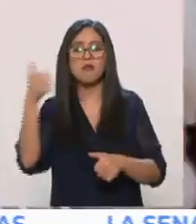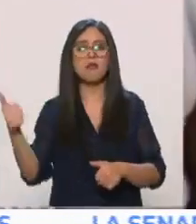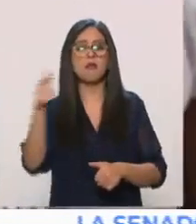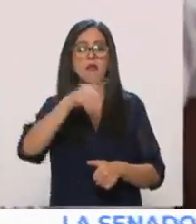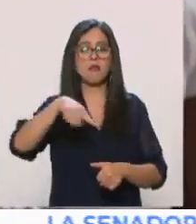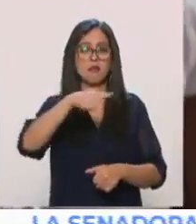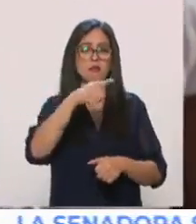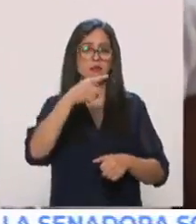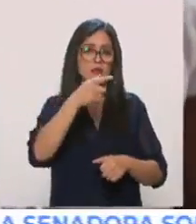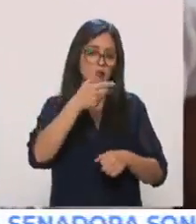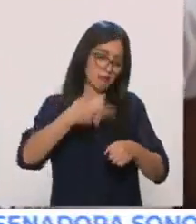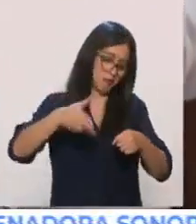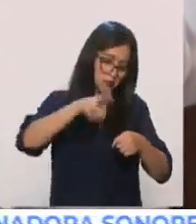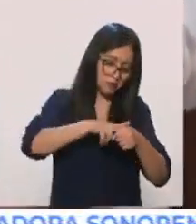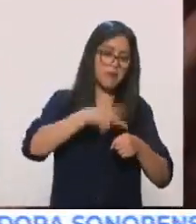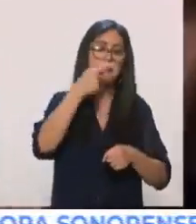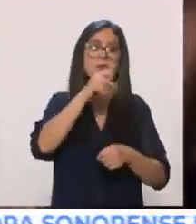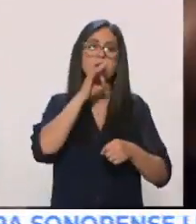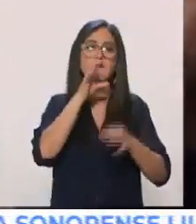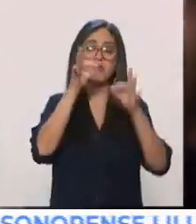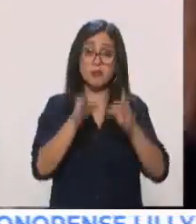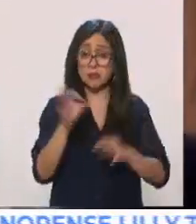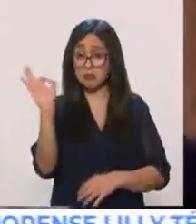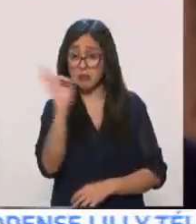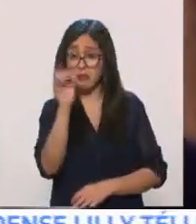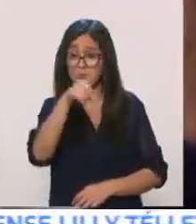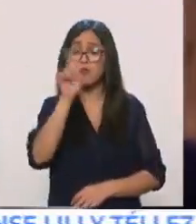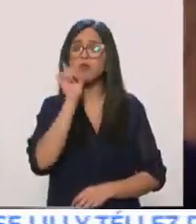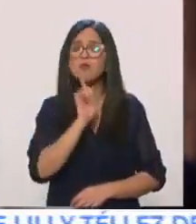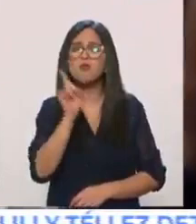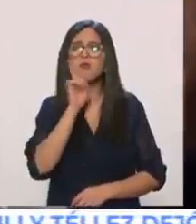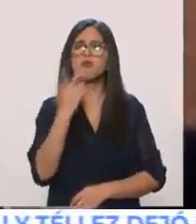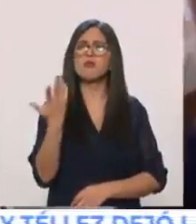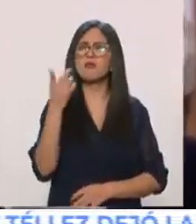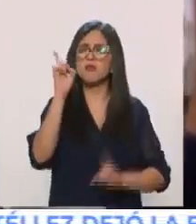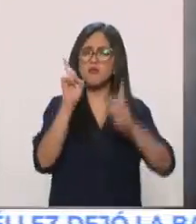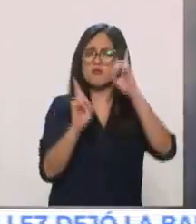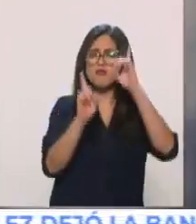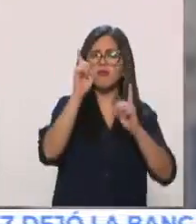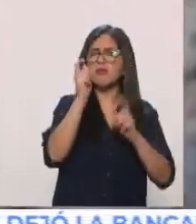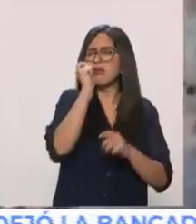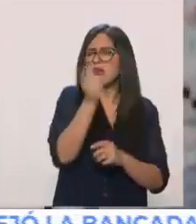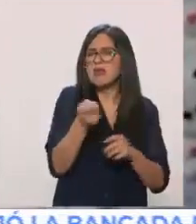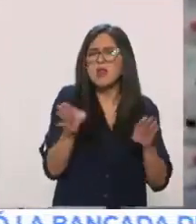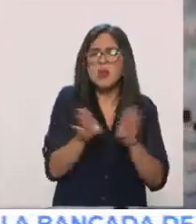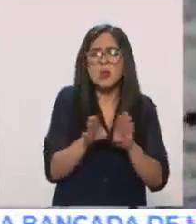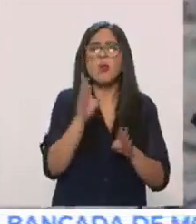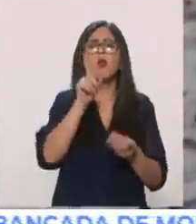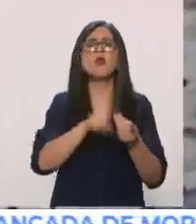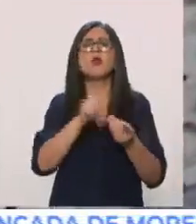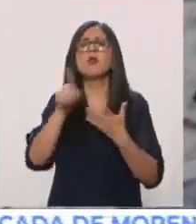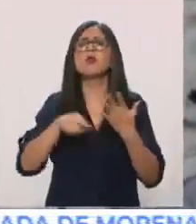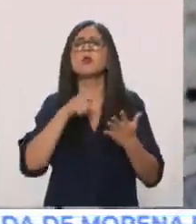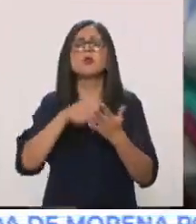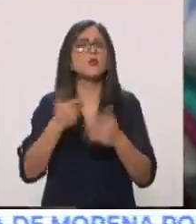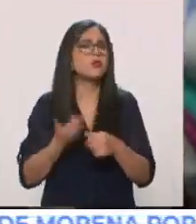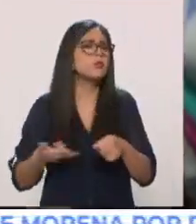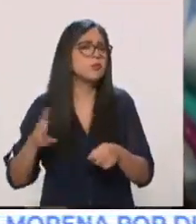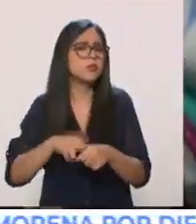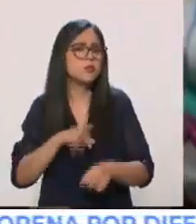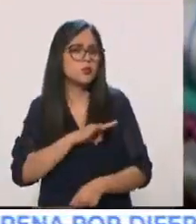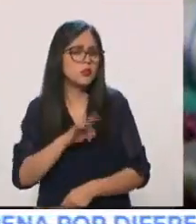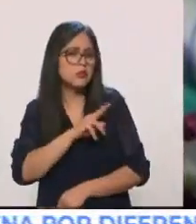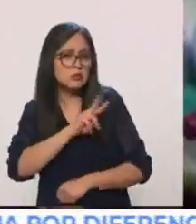calidad. Si una mujer embarazada tiene dudas sobre los signos de alarma o a qué unidad médica acudir, puede comunicarse